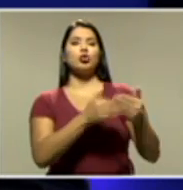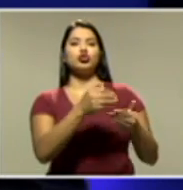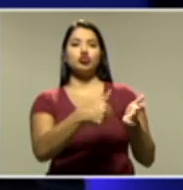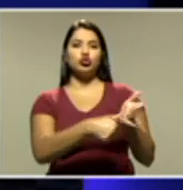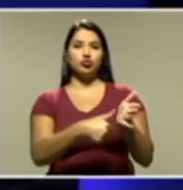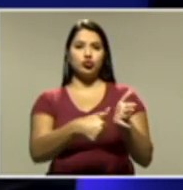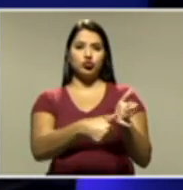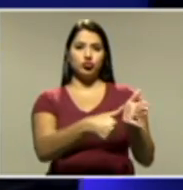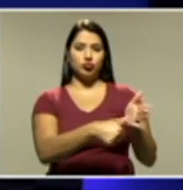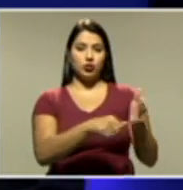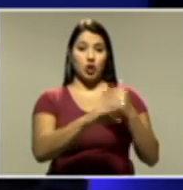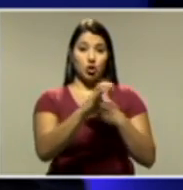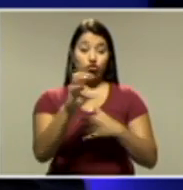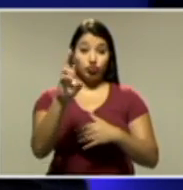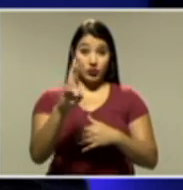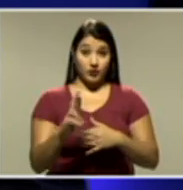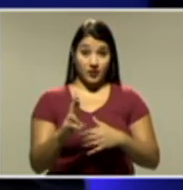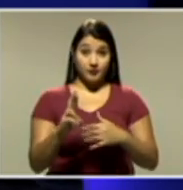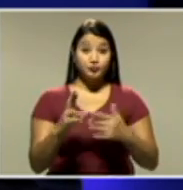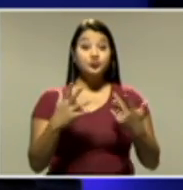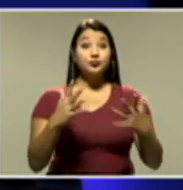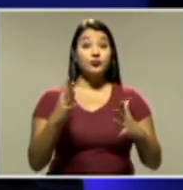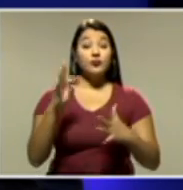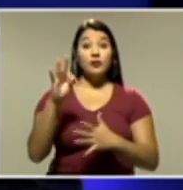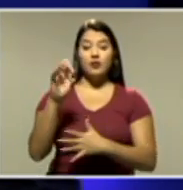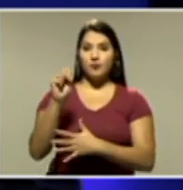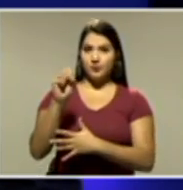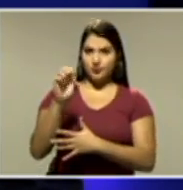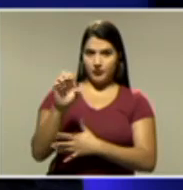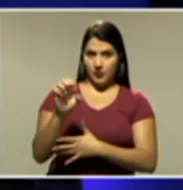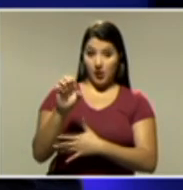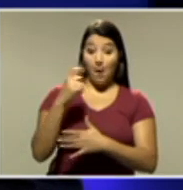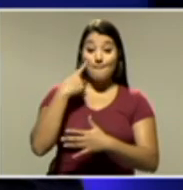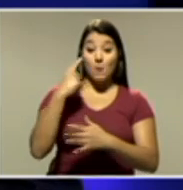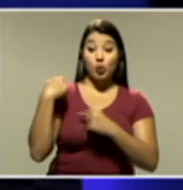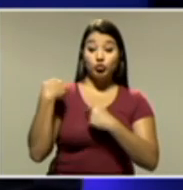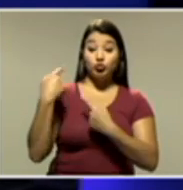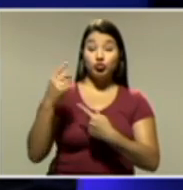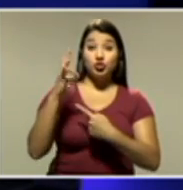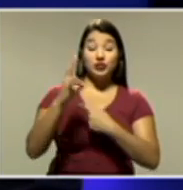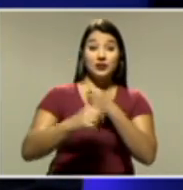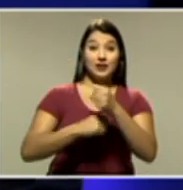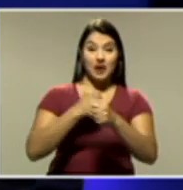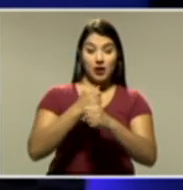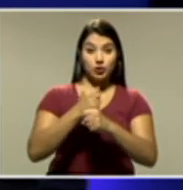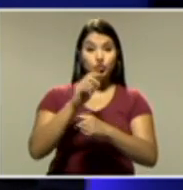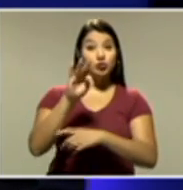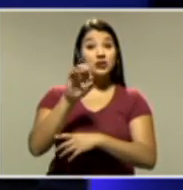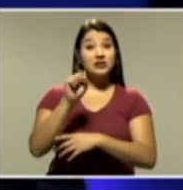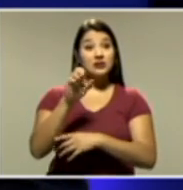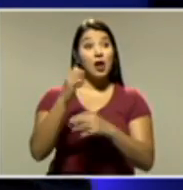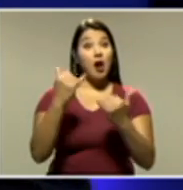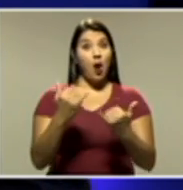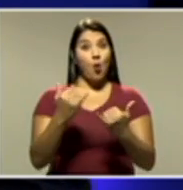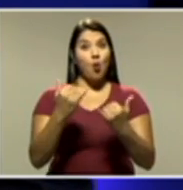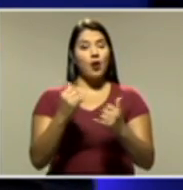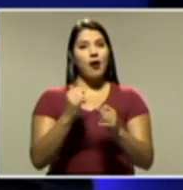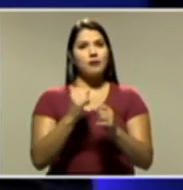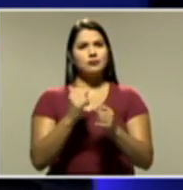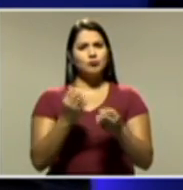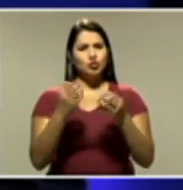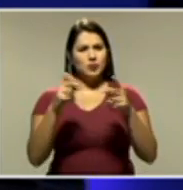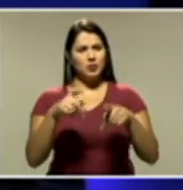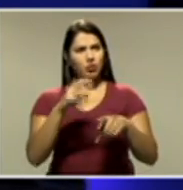de 7 décadas, el tribunal se ha ganado la confianza y el respeto de los costarricenses y la admiración de